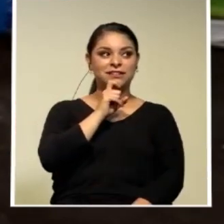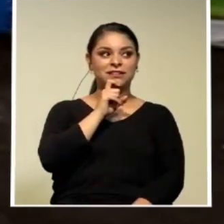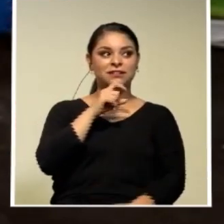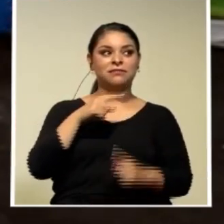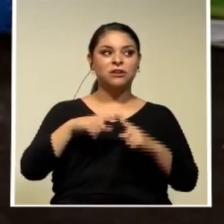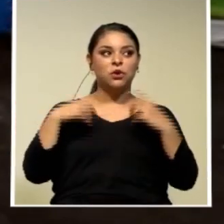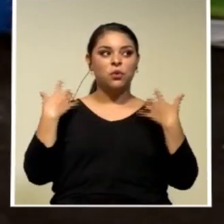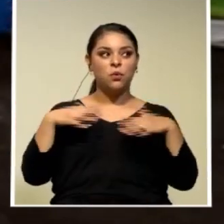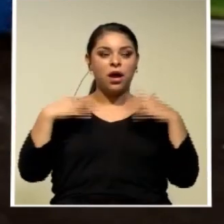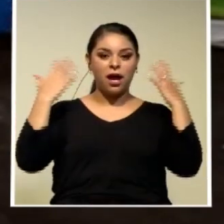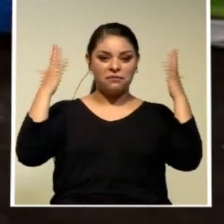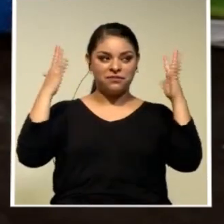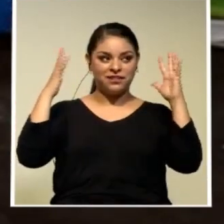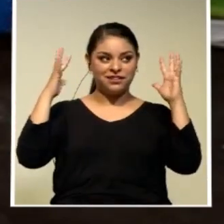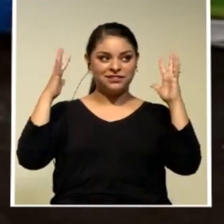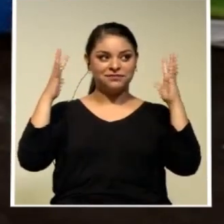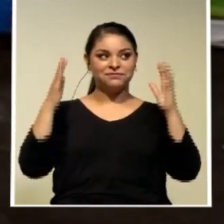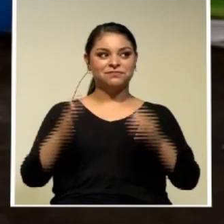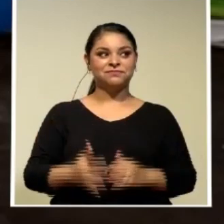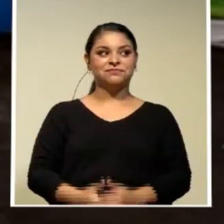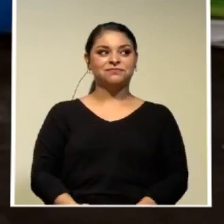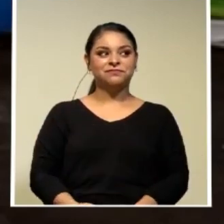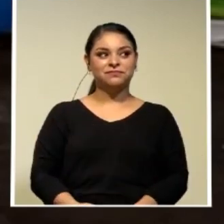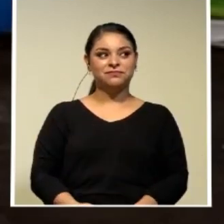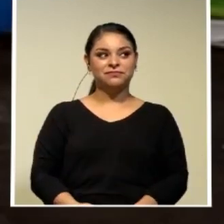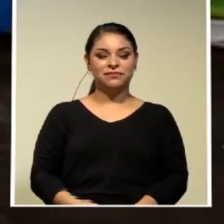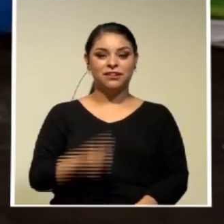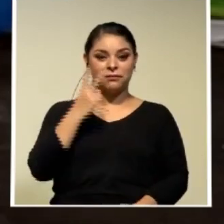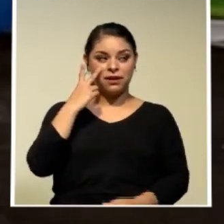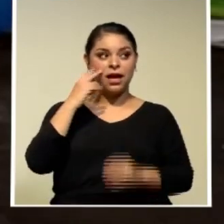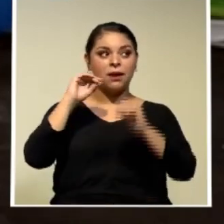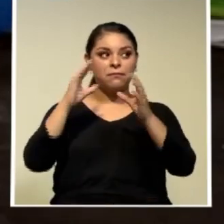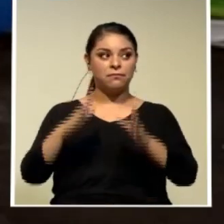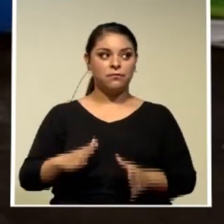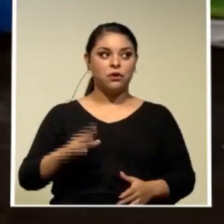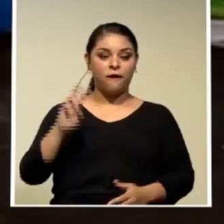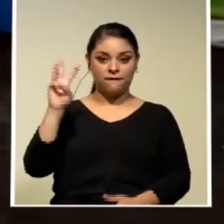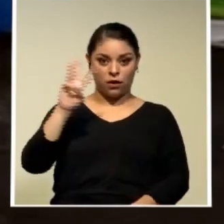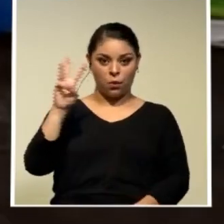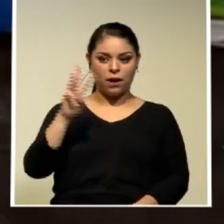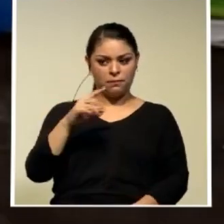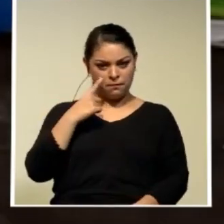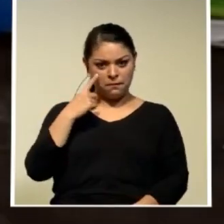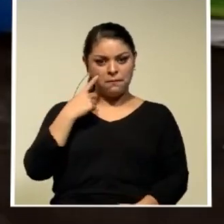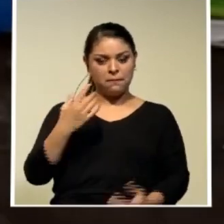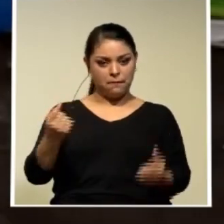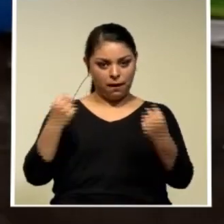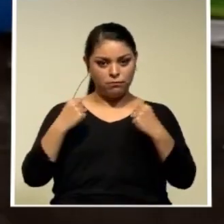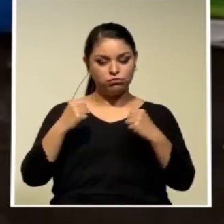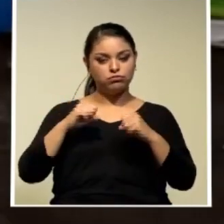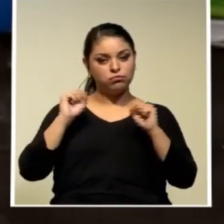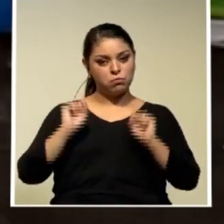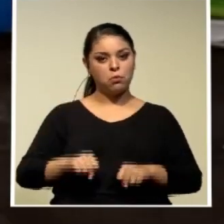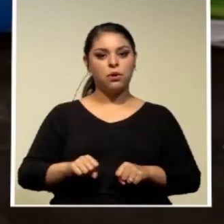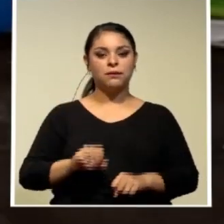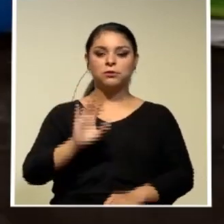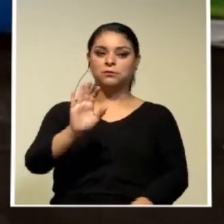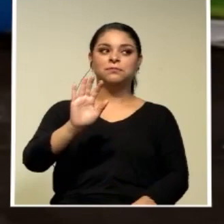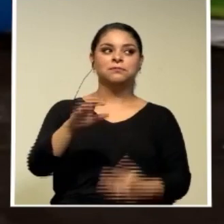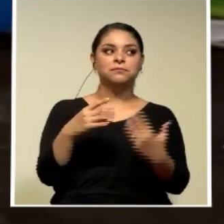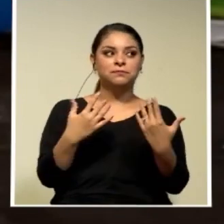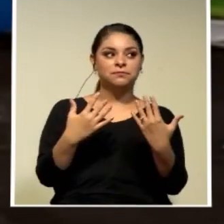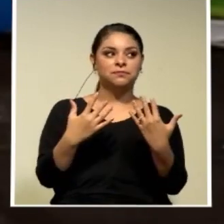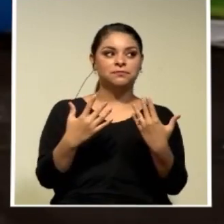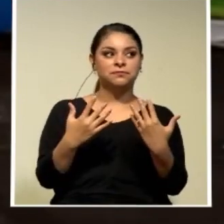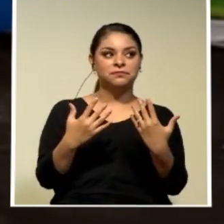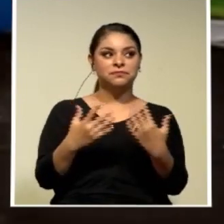aplausos, aplausos. ¡Niña güey! ¿Y nosotros qué vamos a hacer acá? Ok, nosotros pero aquí... Bueno.